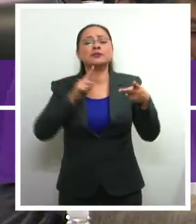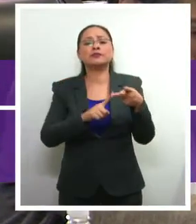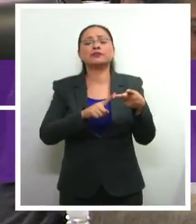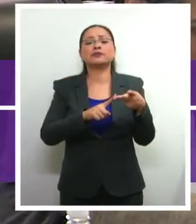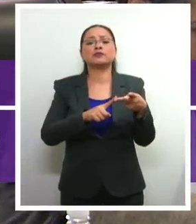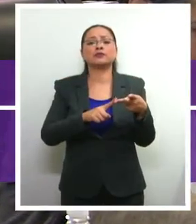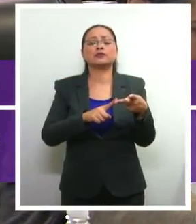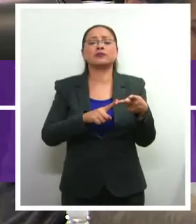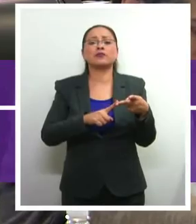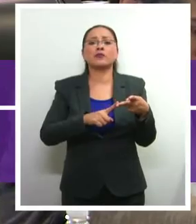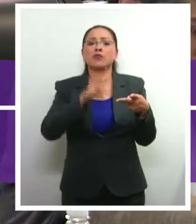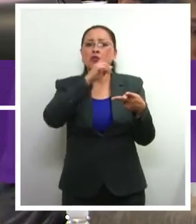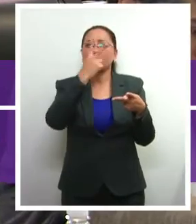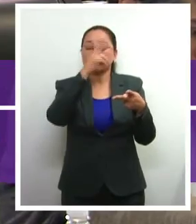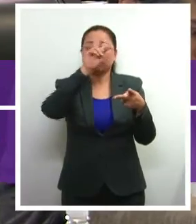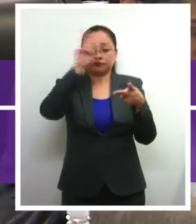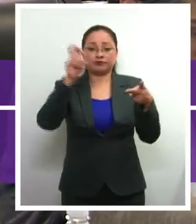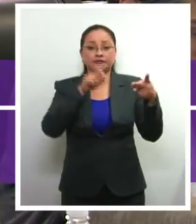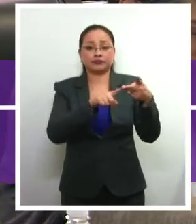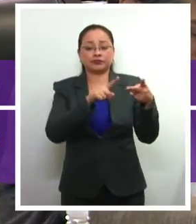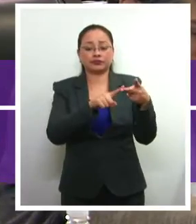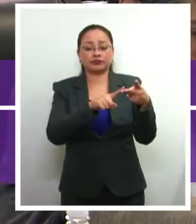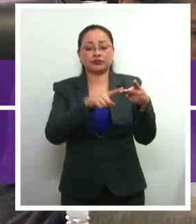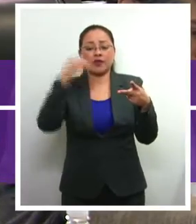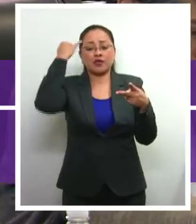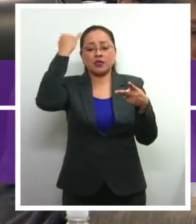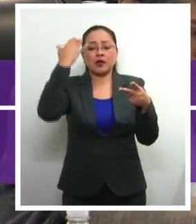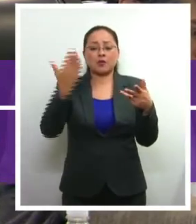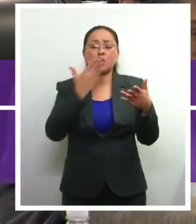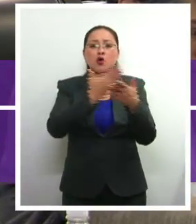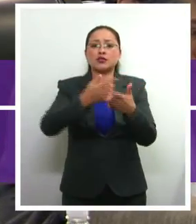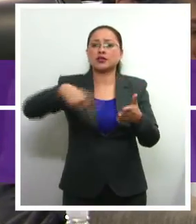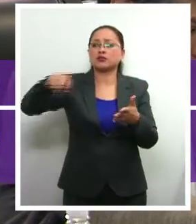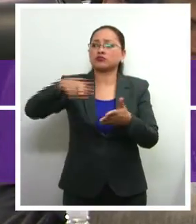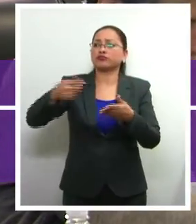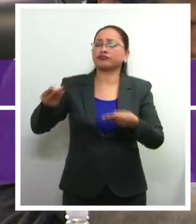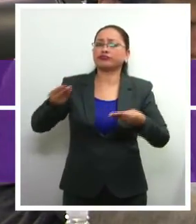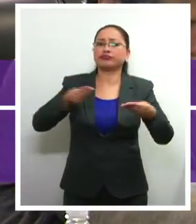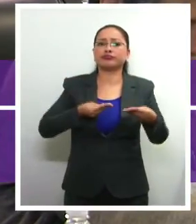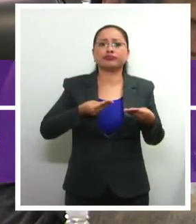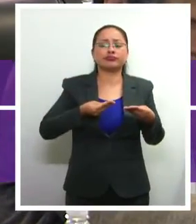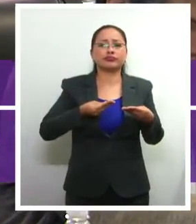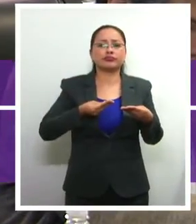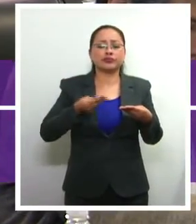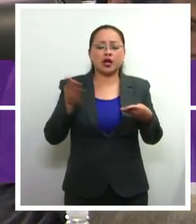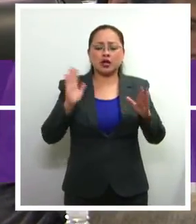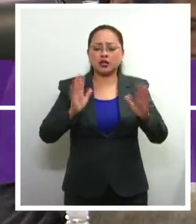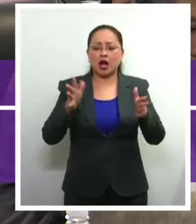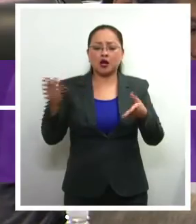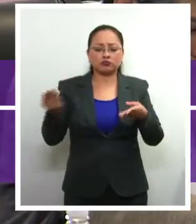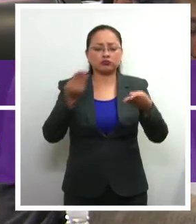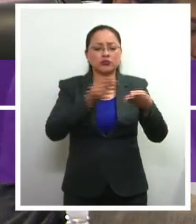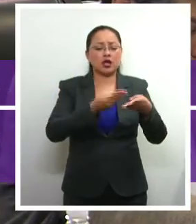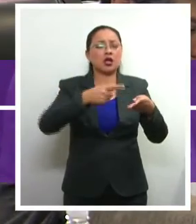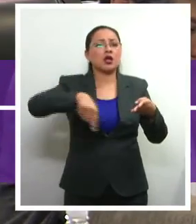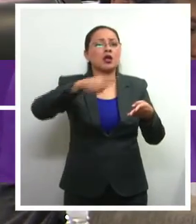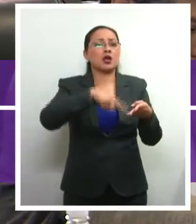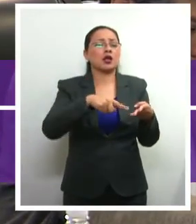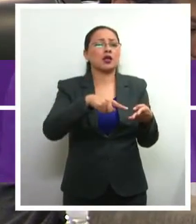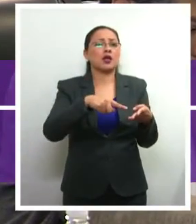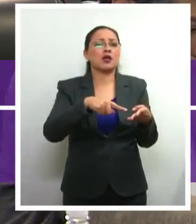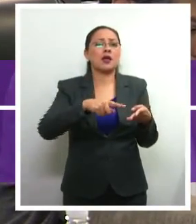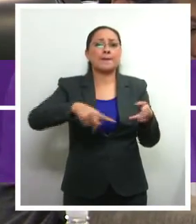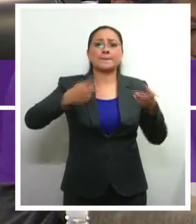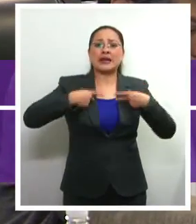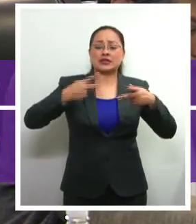mesa tiene que ver con las iniciativas que han sido ingresadas por parte de la